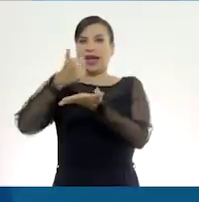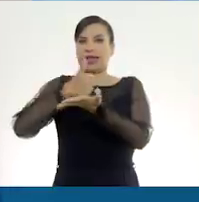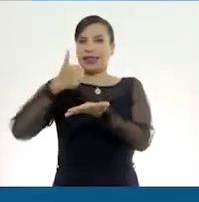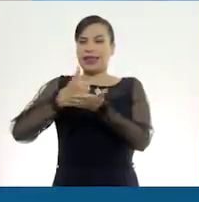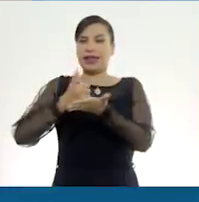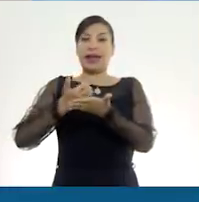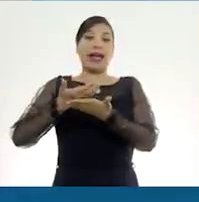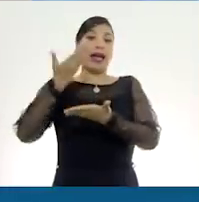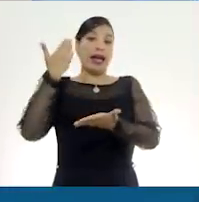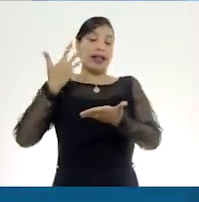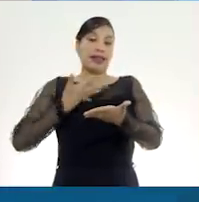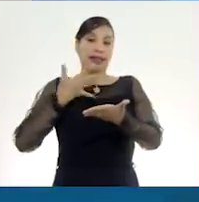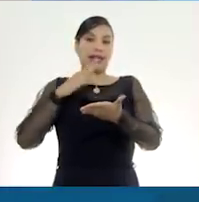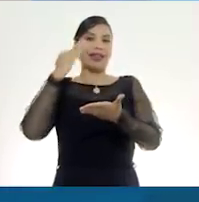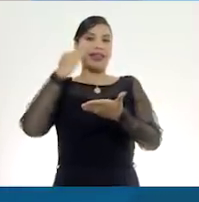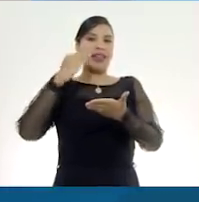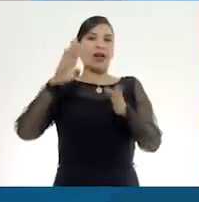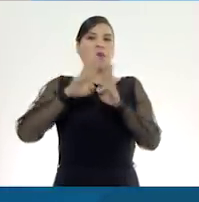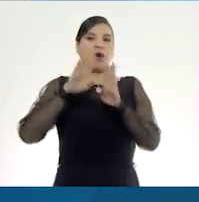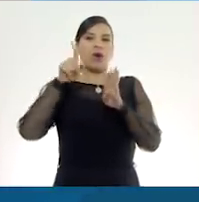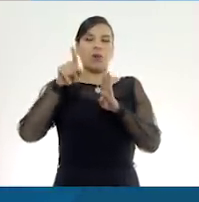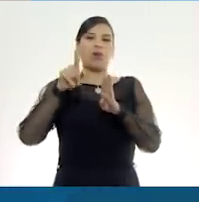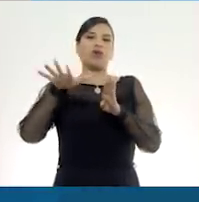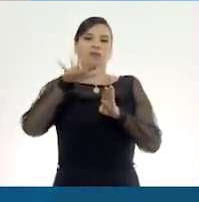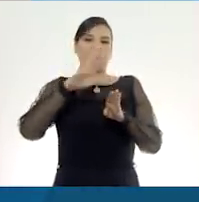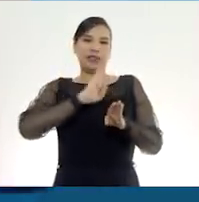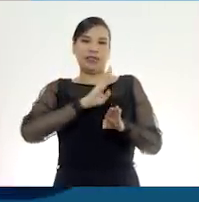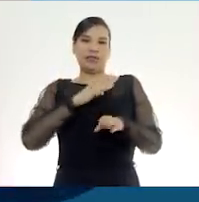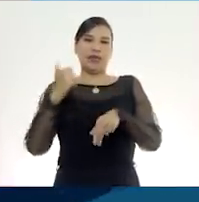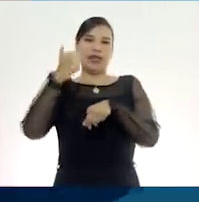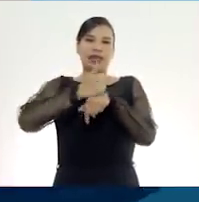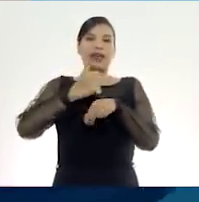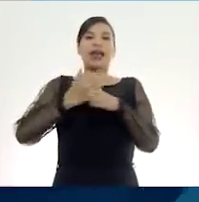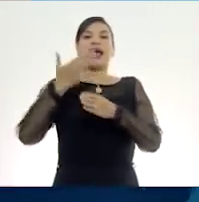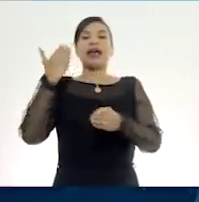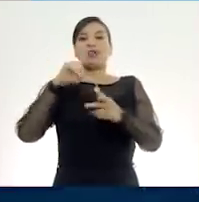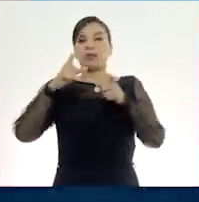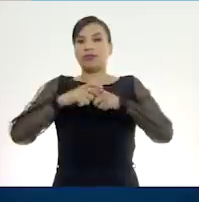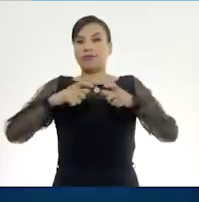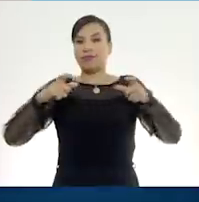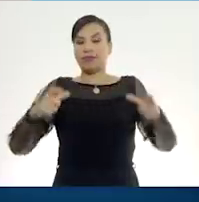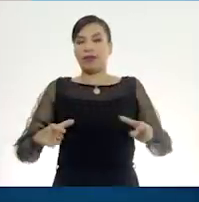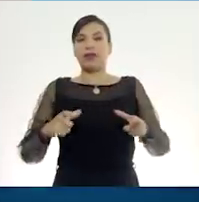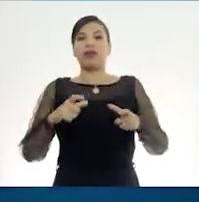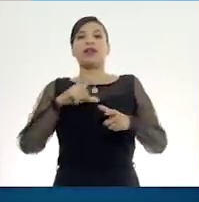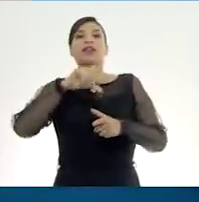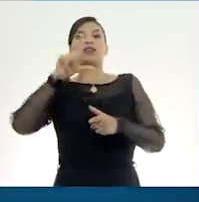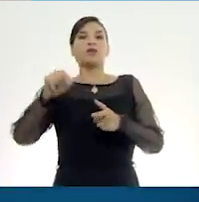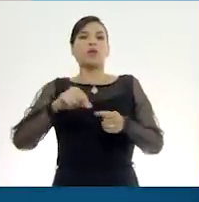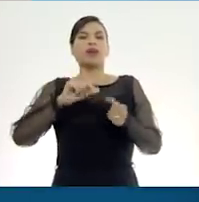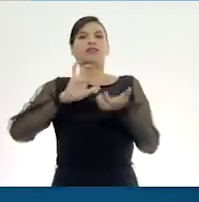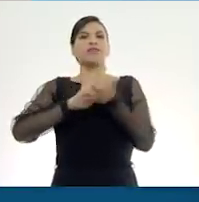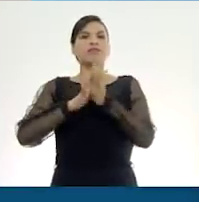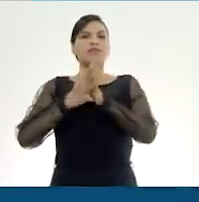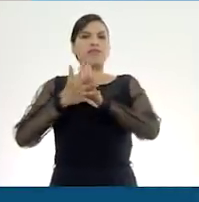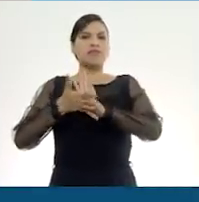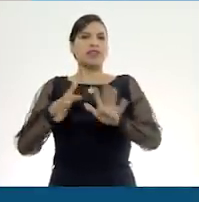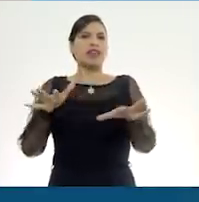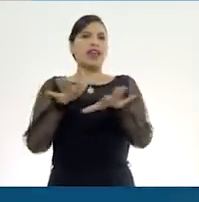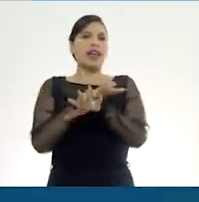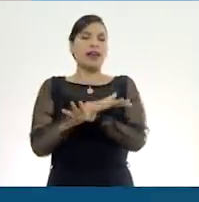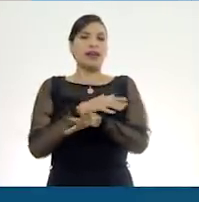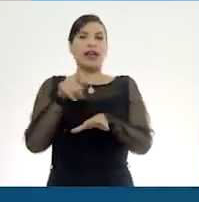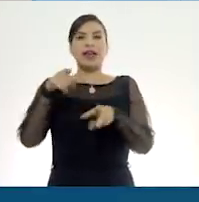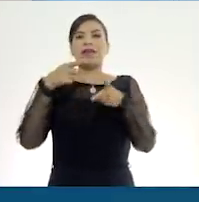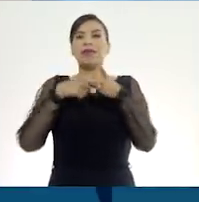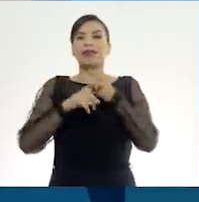que ya existían en la época colonial, que crecieron estas últimas y se transformaron. Es decir, ahí